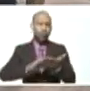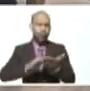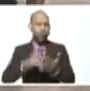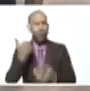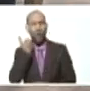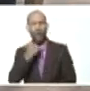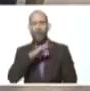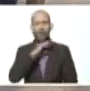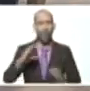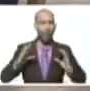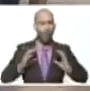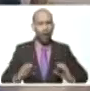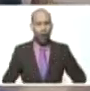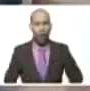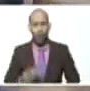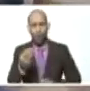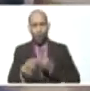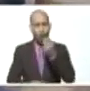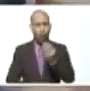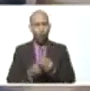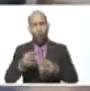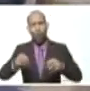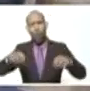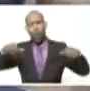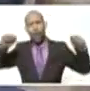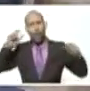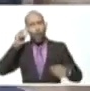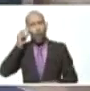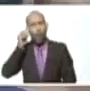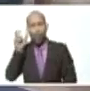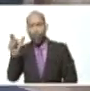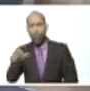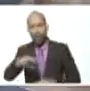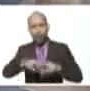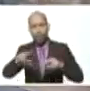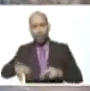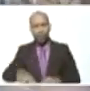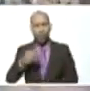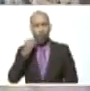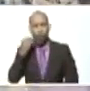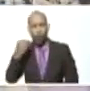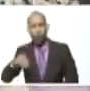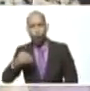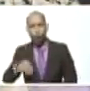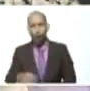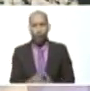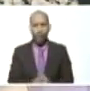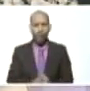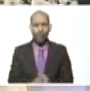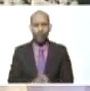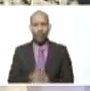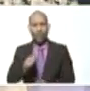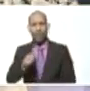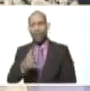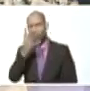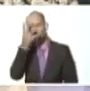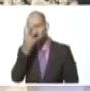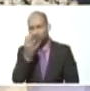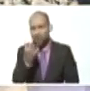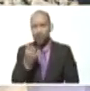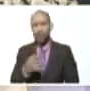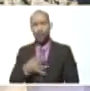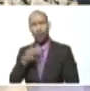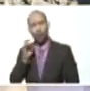enfermedades de los cuerpos, como sanó milagrosamente a la querida jovencita Yaxuri Solórzano, y las penas, las tristezas y